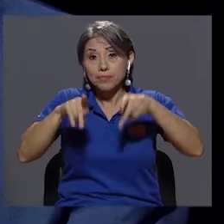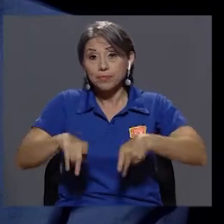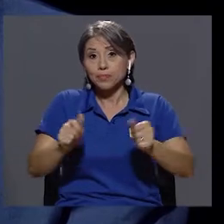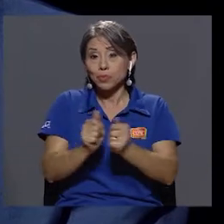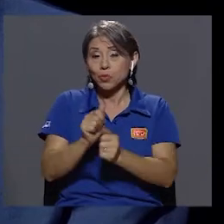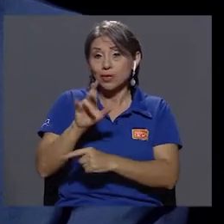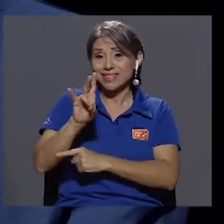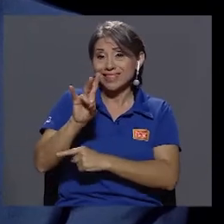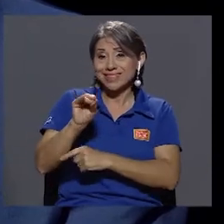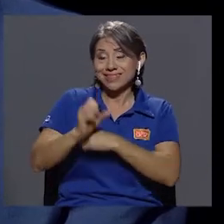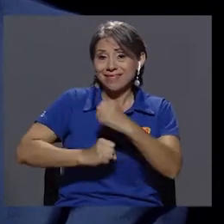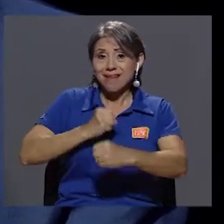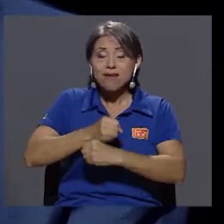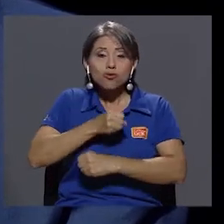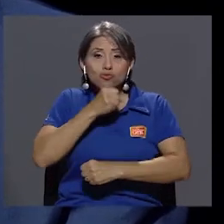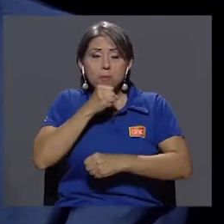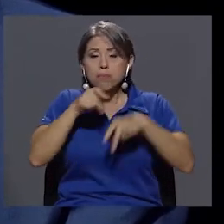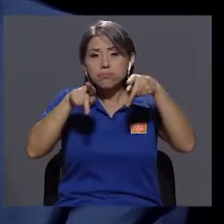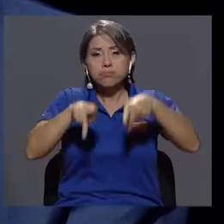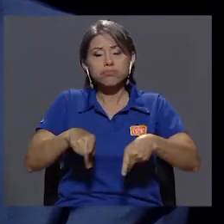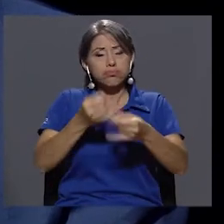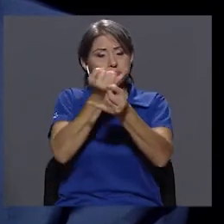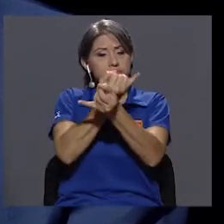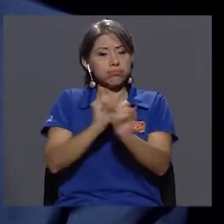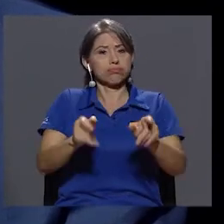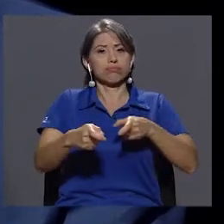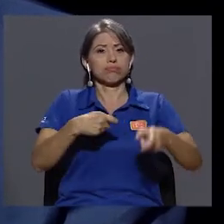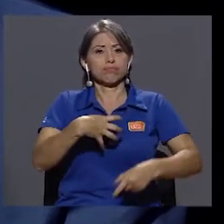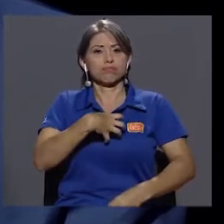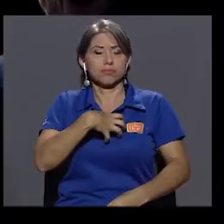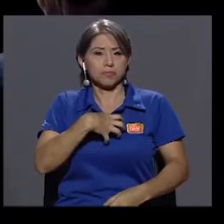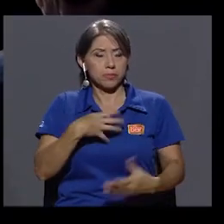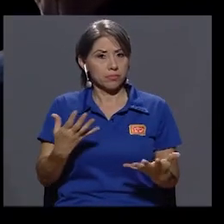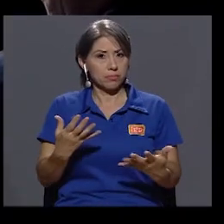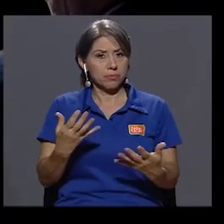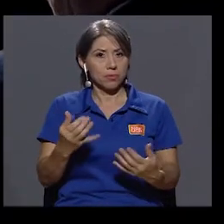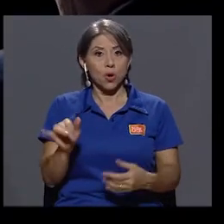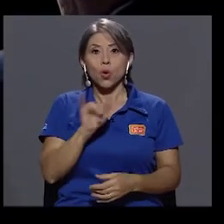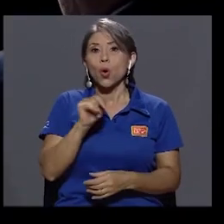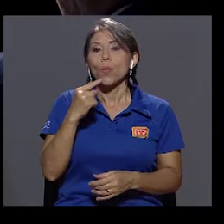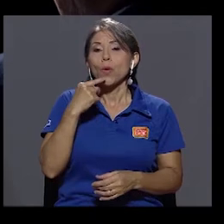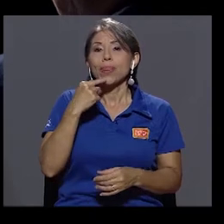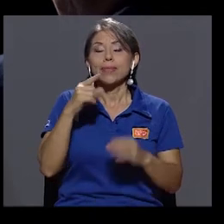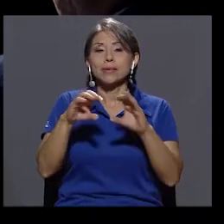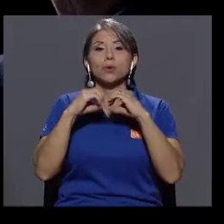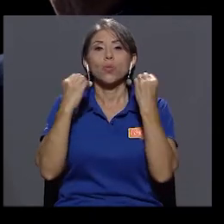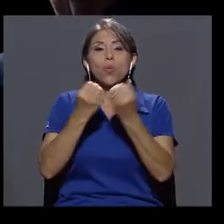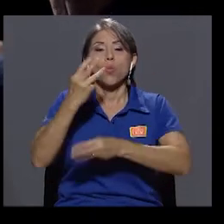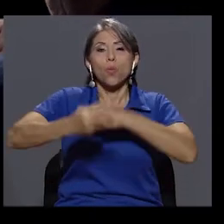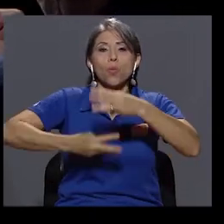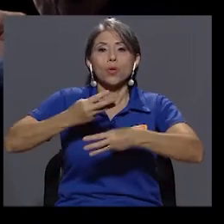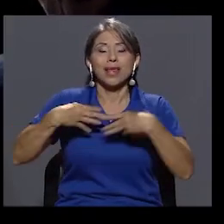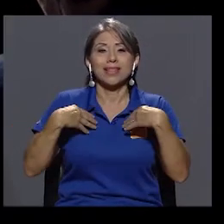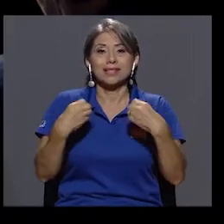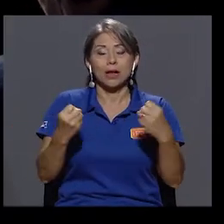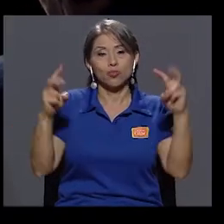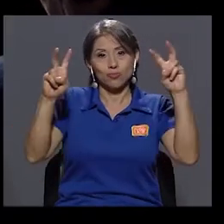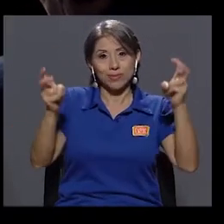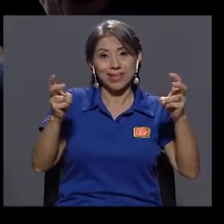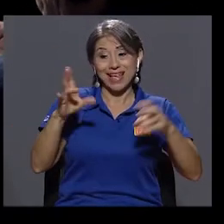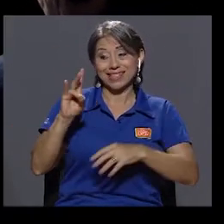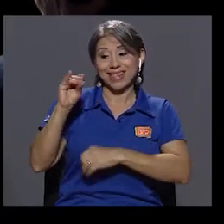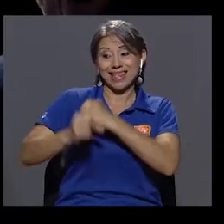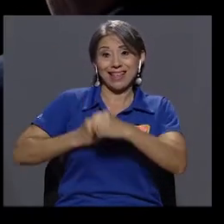setentas es una persona independiente es una persona autónoma verdad y como dice la vocación mundial de la salud los 70